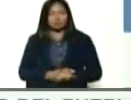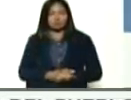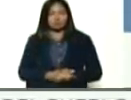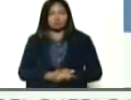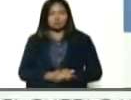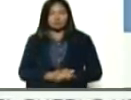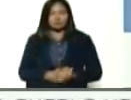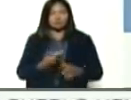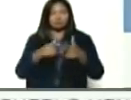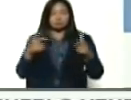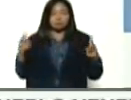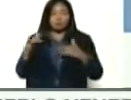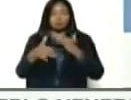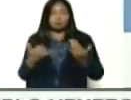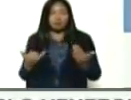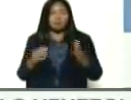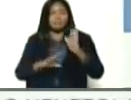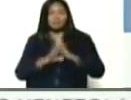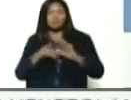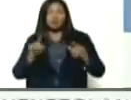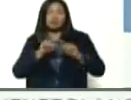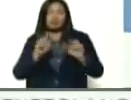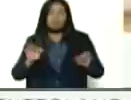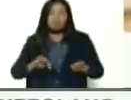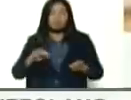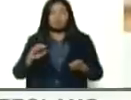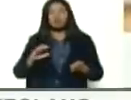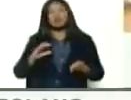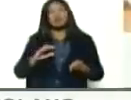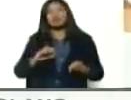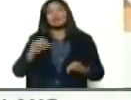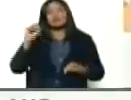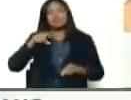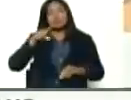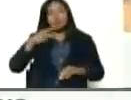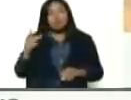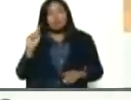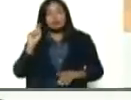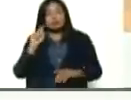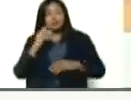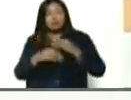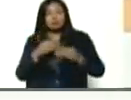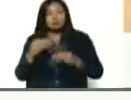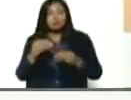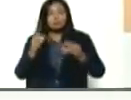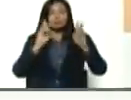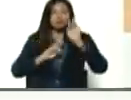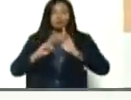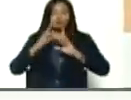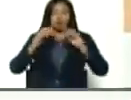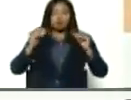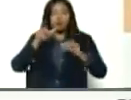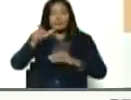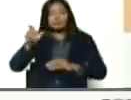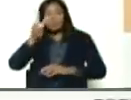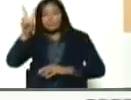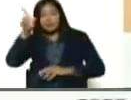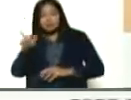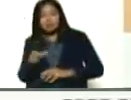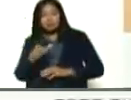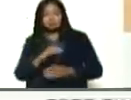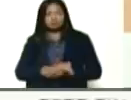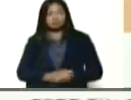extender multiplicaremos por día en presidente por ciencia es necesario para cumplir la meta de inmunización a todas las venezolanas y venezolanos